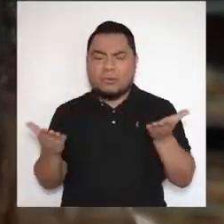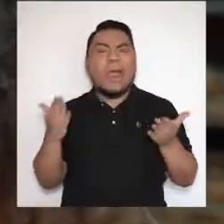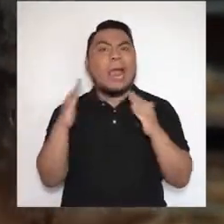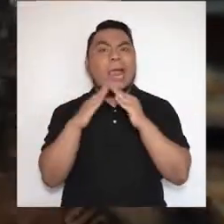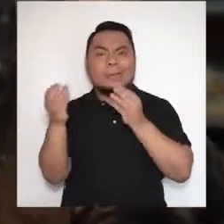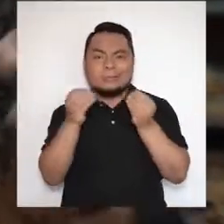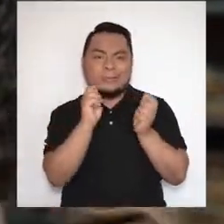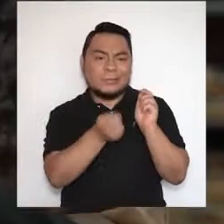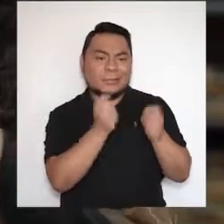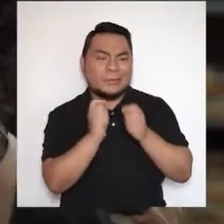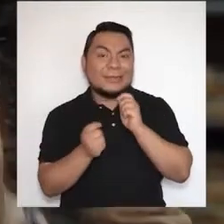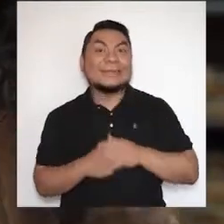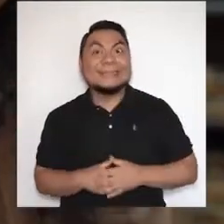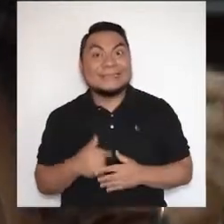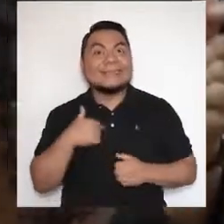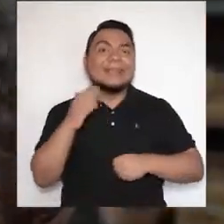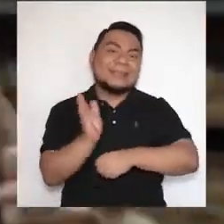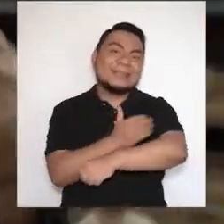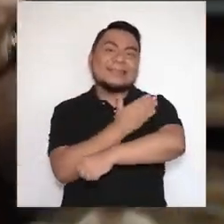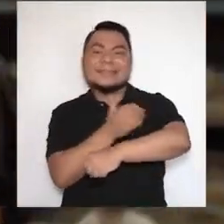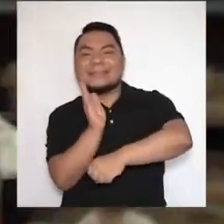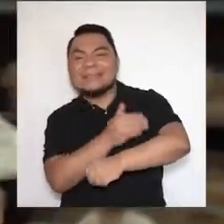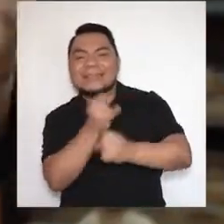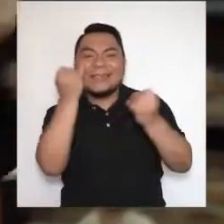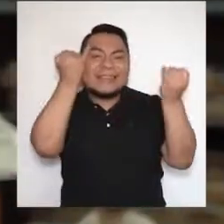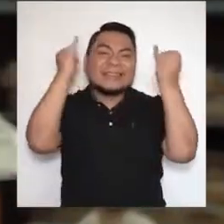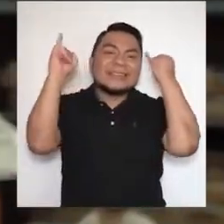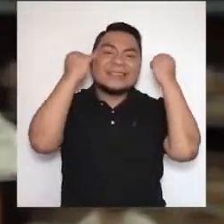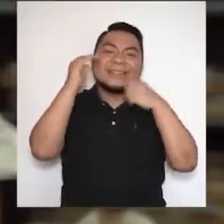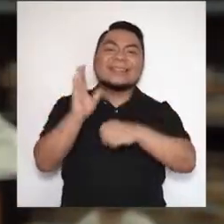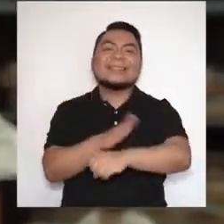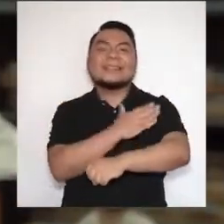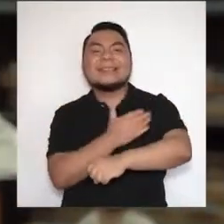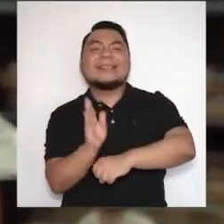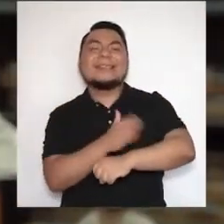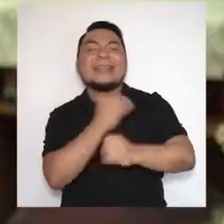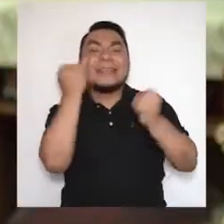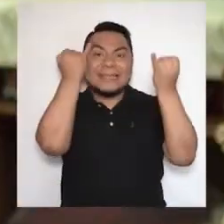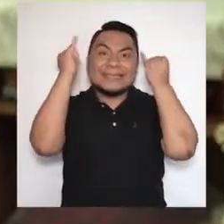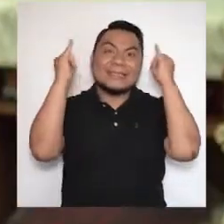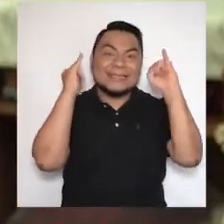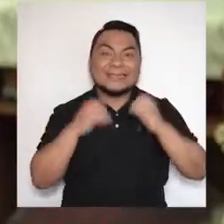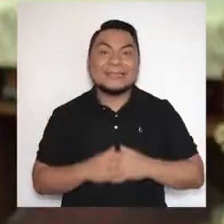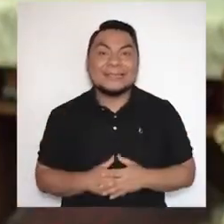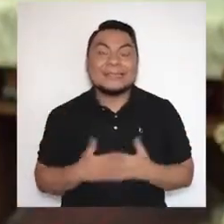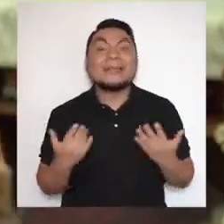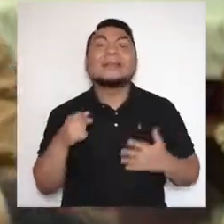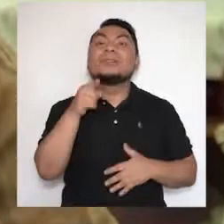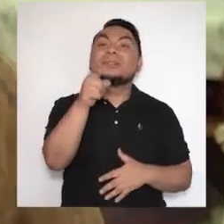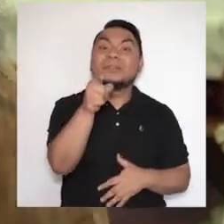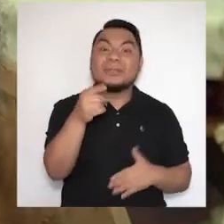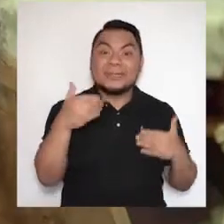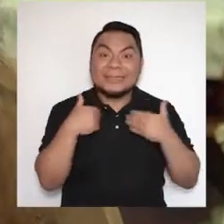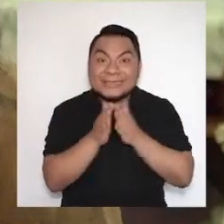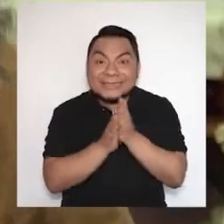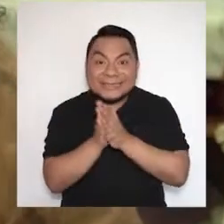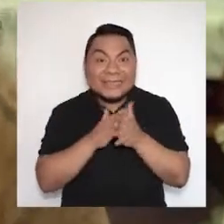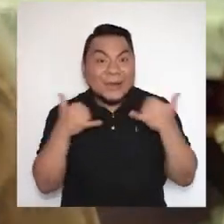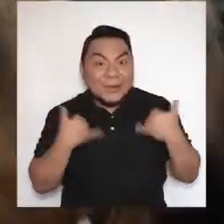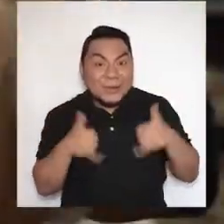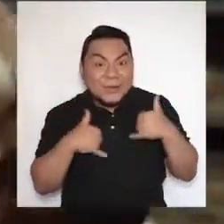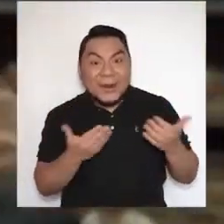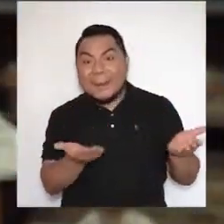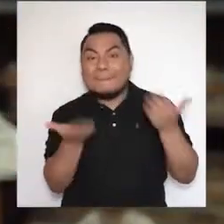así ando música creando, ando música creando. ¿Y tú? ¿Tienes ganas de jugar?